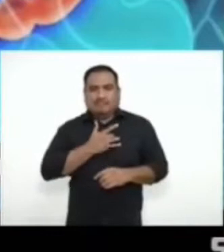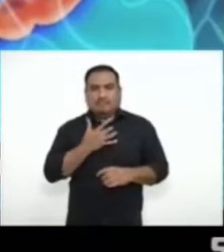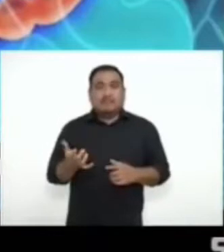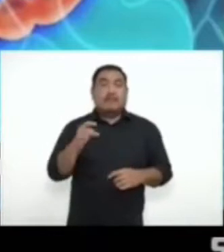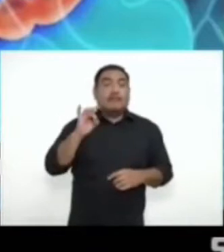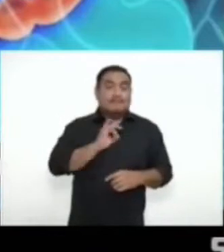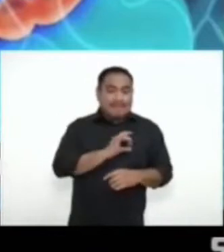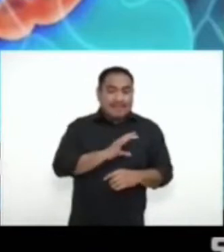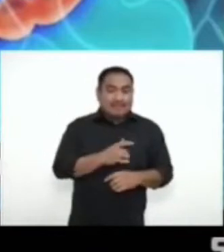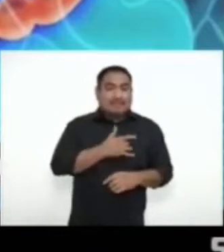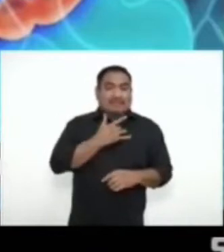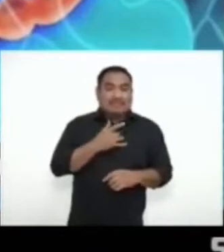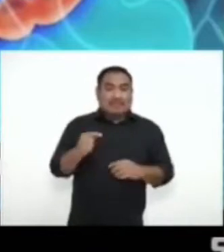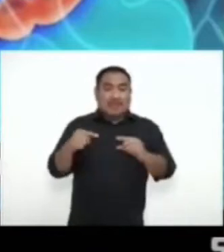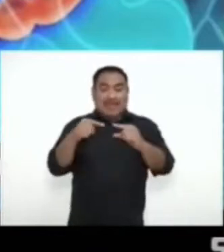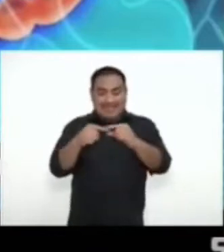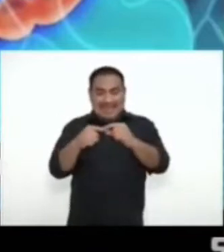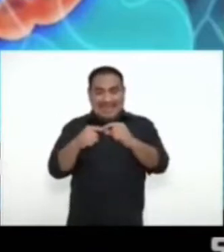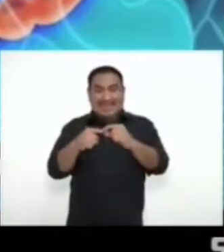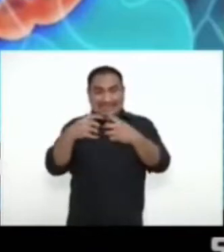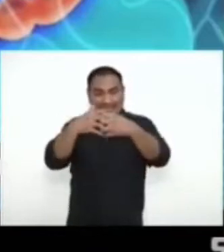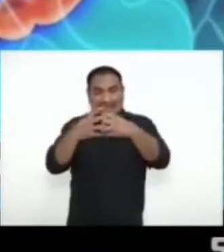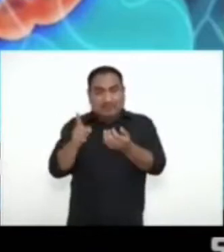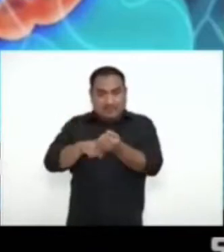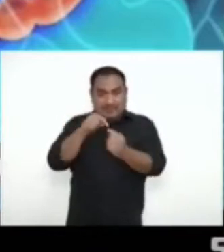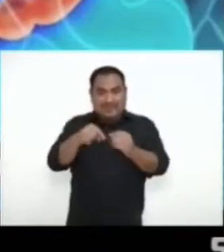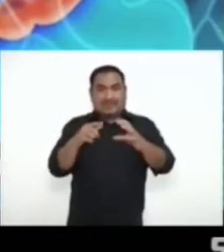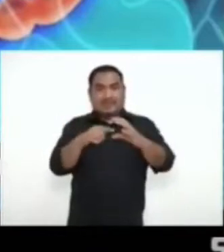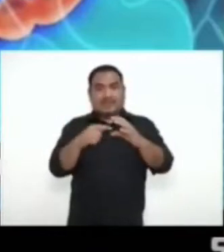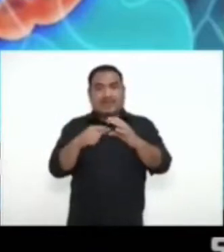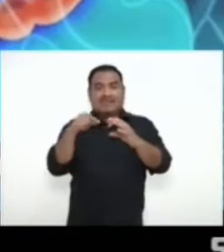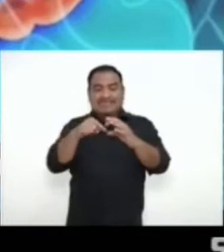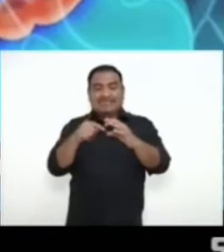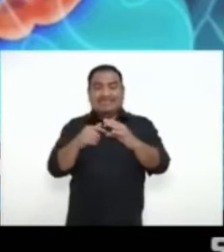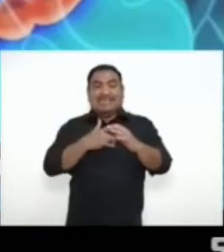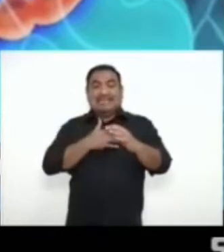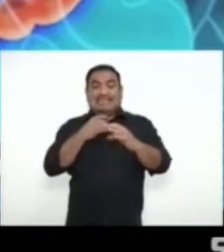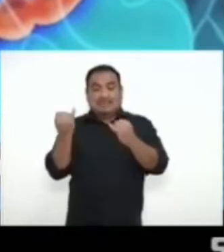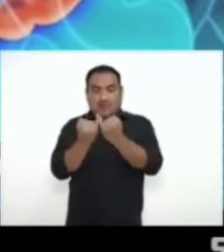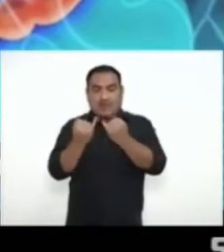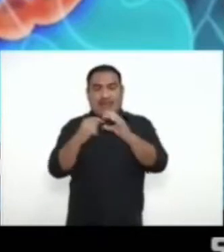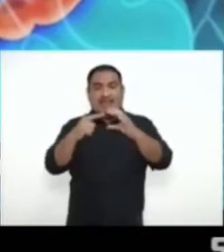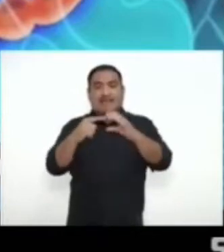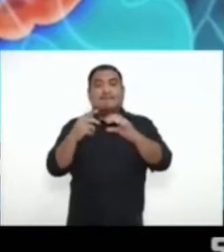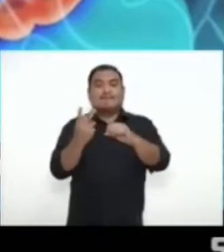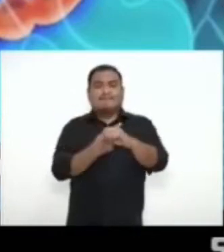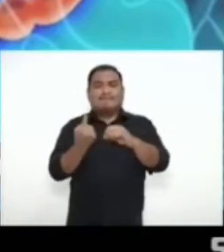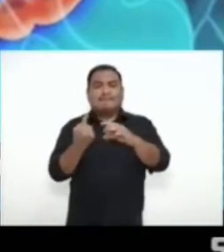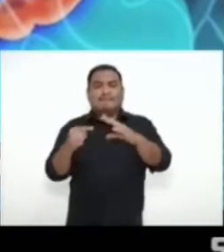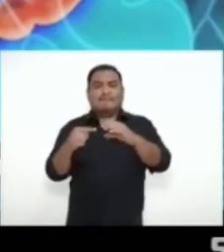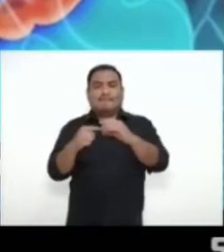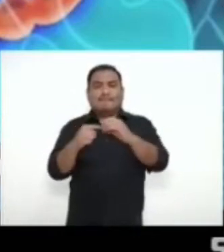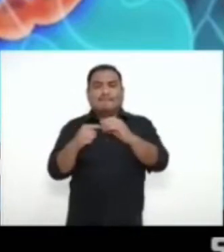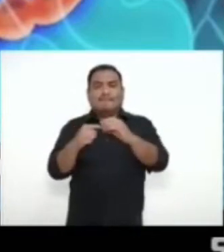miedo, el órgano en nuestro cerebro que detecta el miedo es la amígdala. Y entonces,